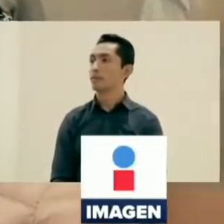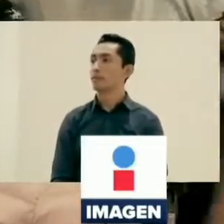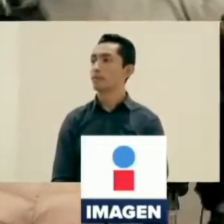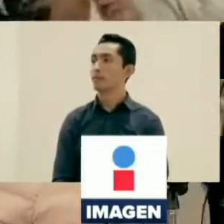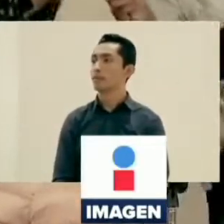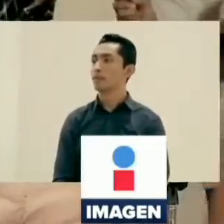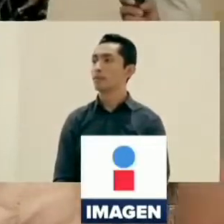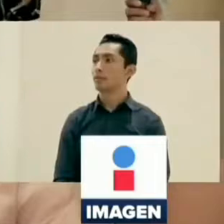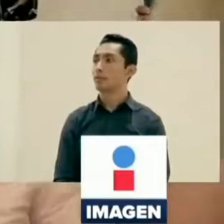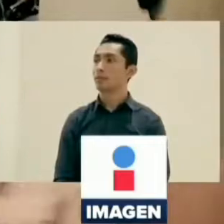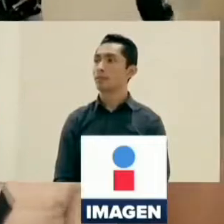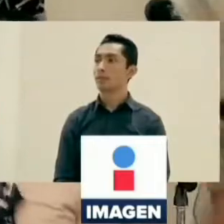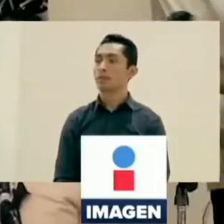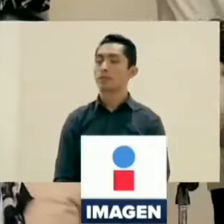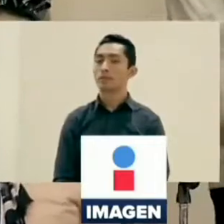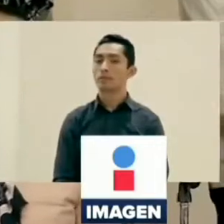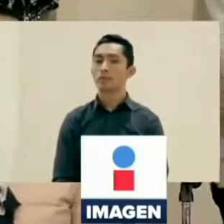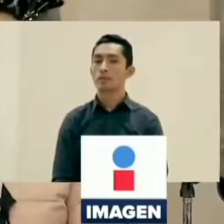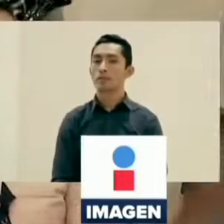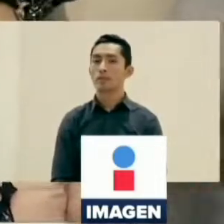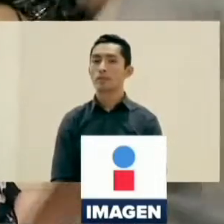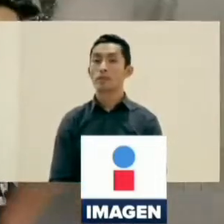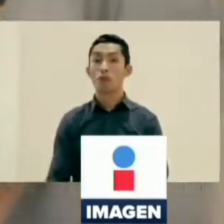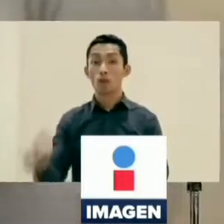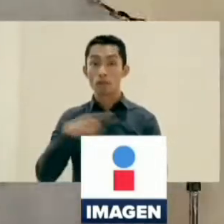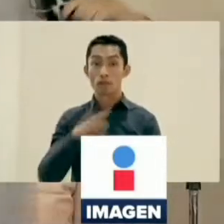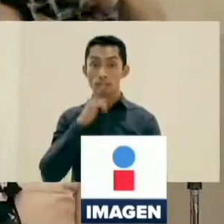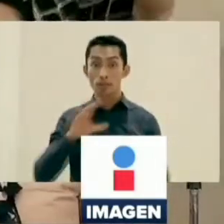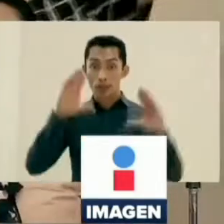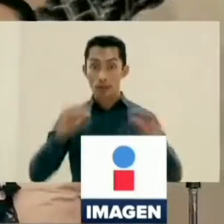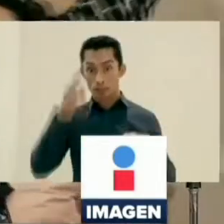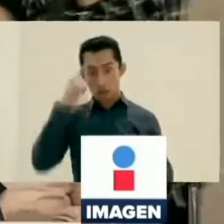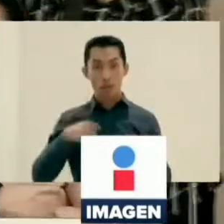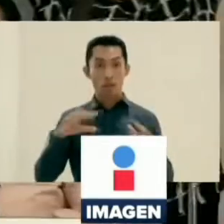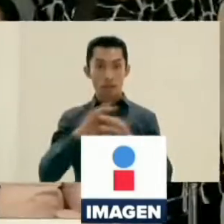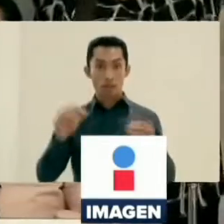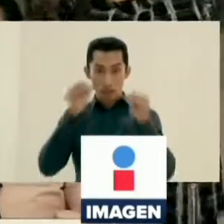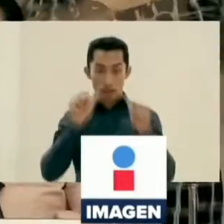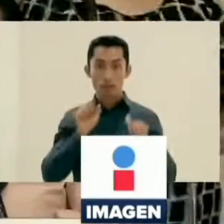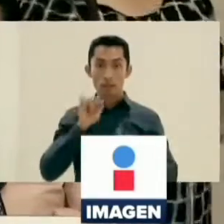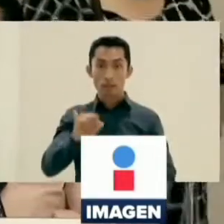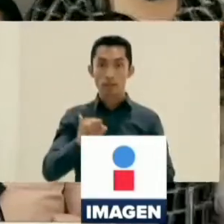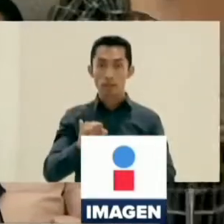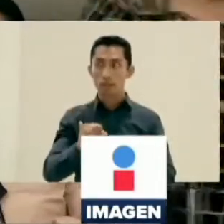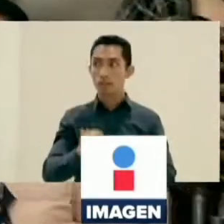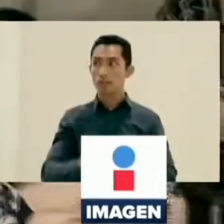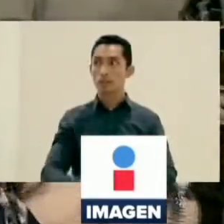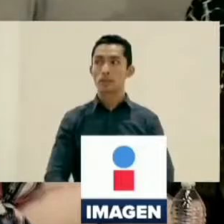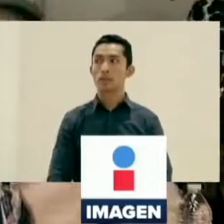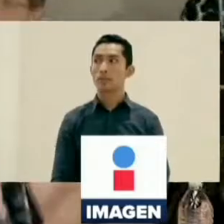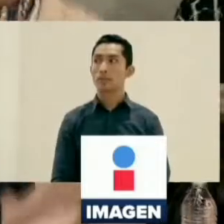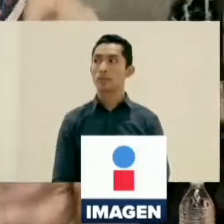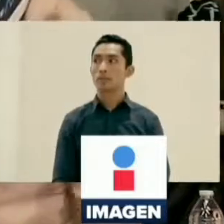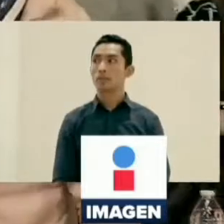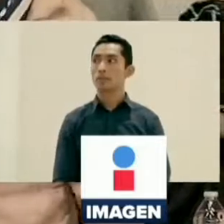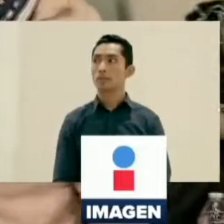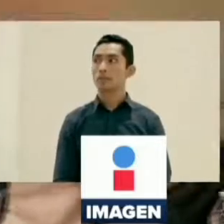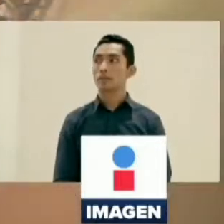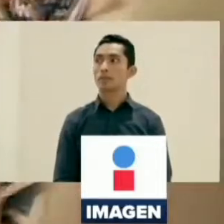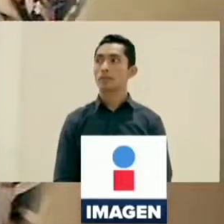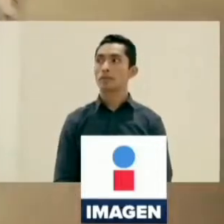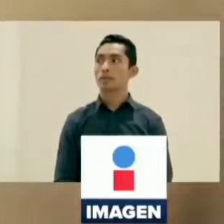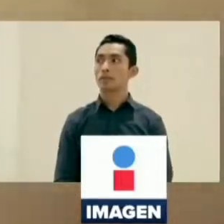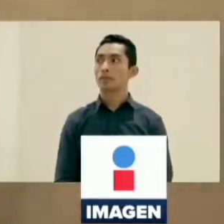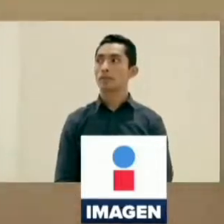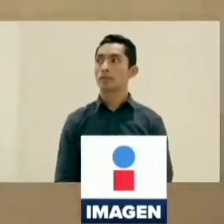pidió que se hiciera a un lado. Asimismo a un ciudadano que llegó de frente a quien le dijo lo mismo y siguió mencionando que los apoyos llegarían en